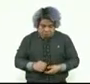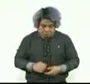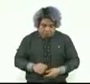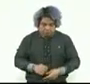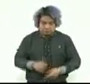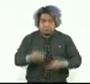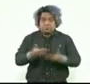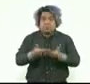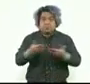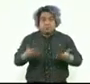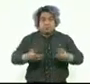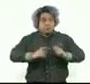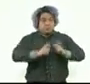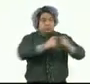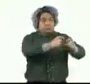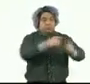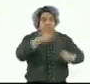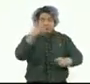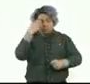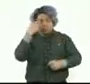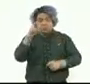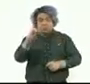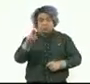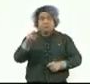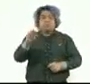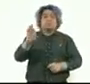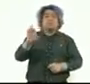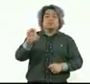Demos la palabra al maestro Ferrer.